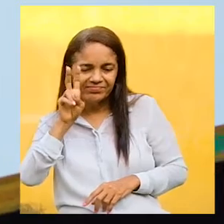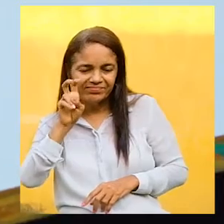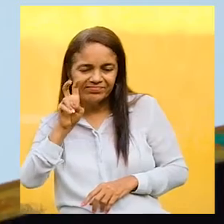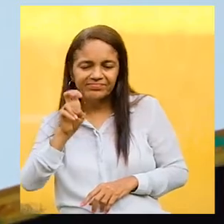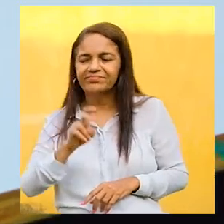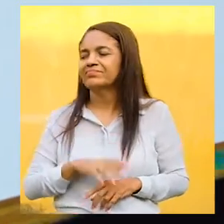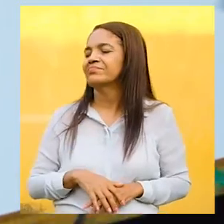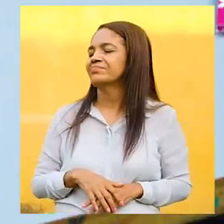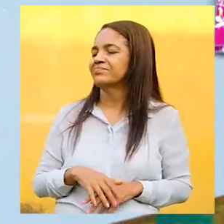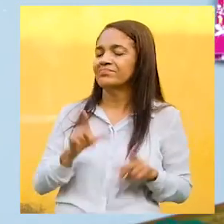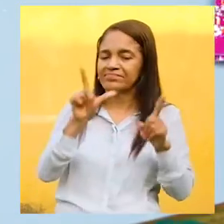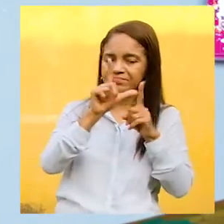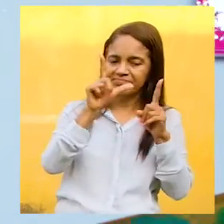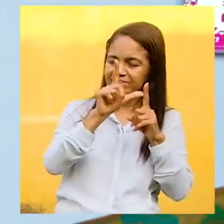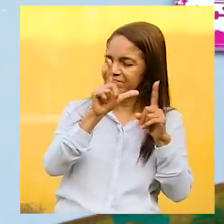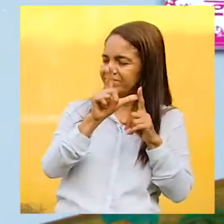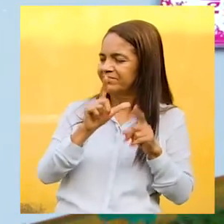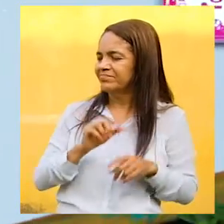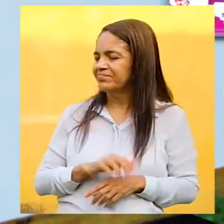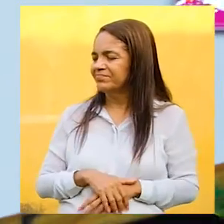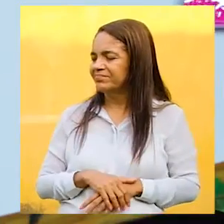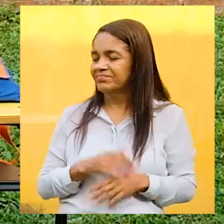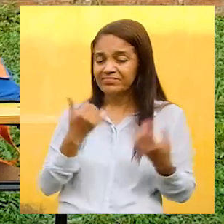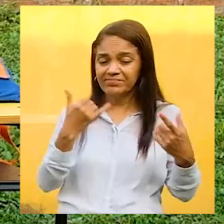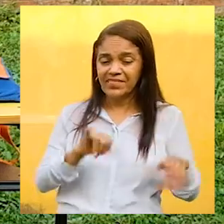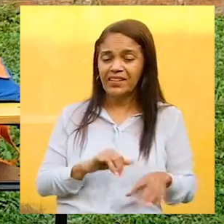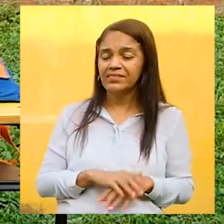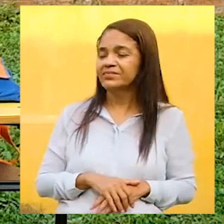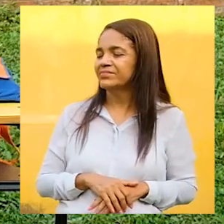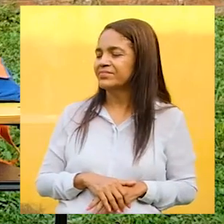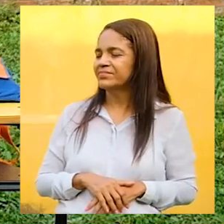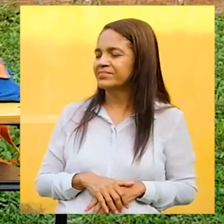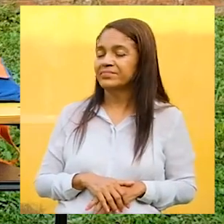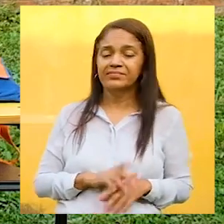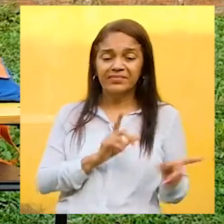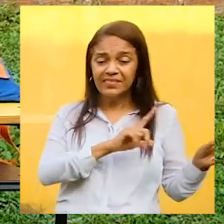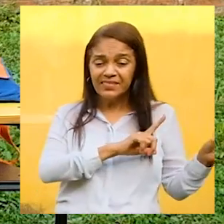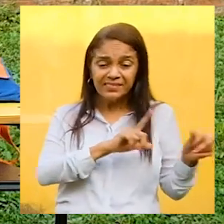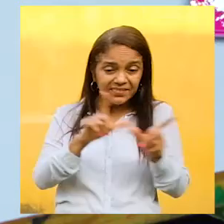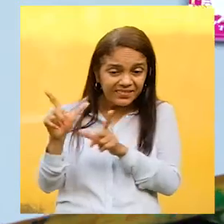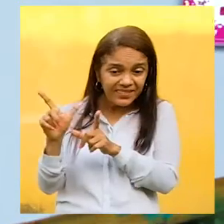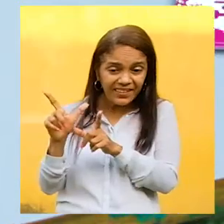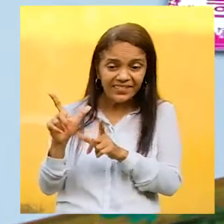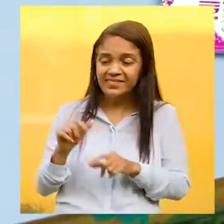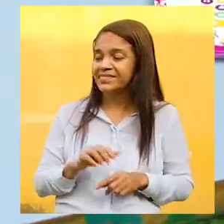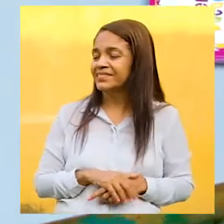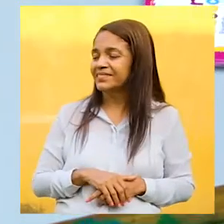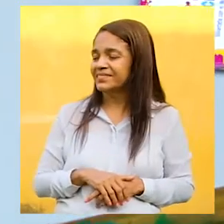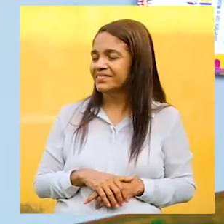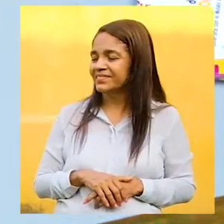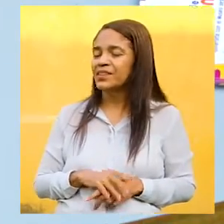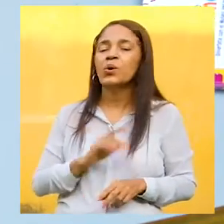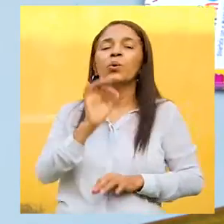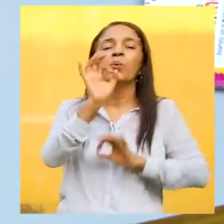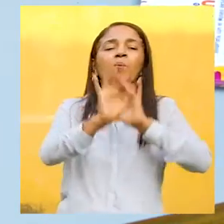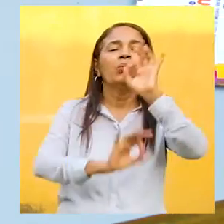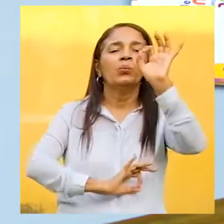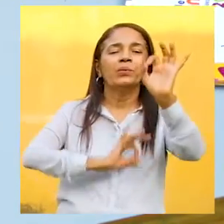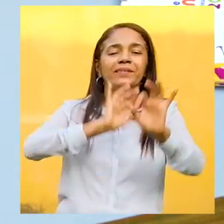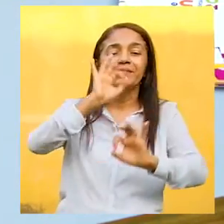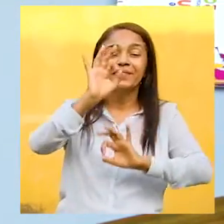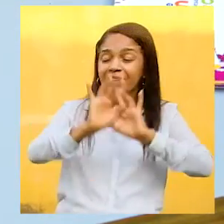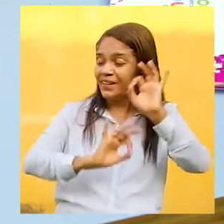Patilla. Una vez tengamos ya nuestra patilla lista, con mucho cuidado,